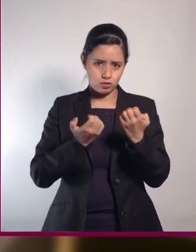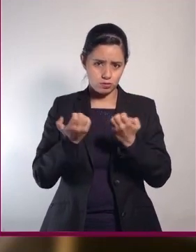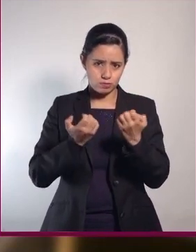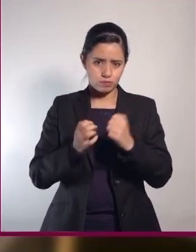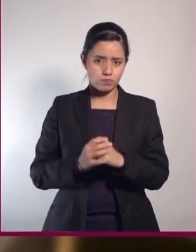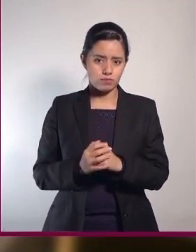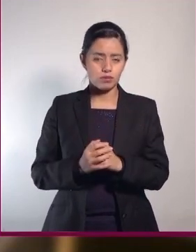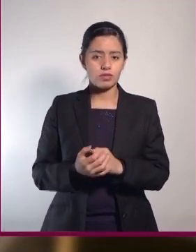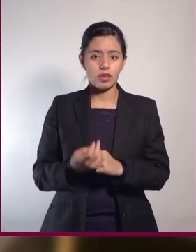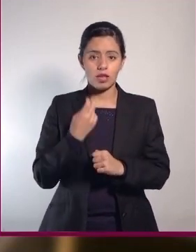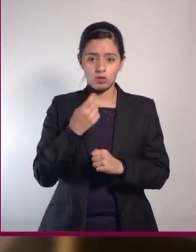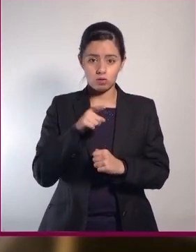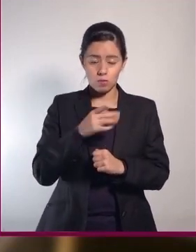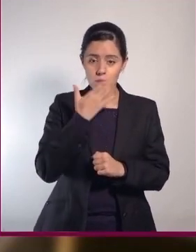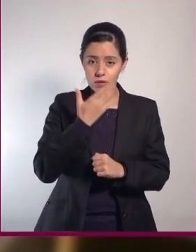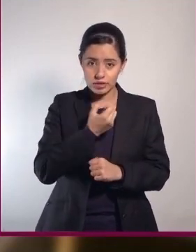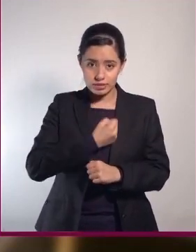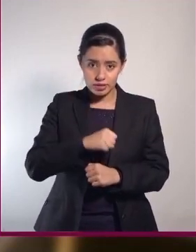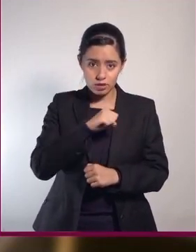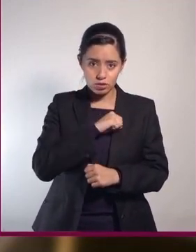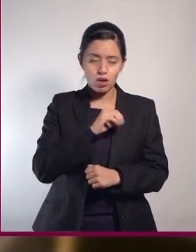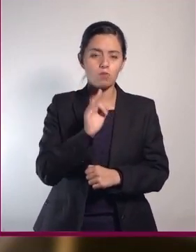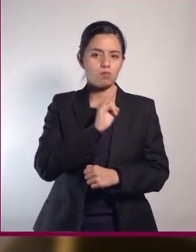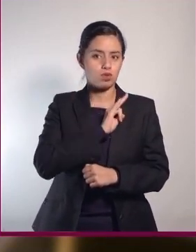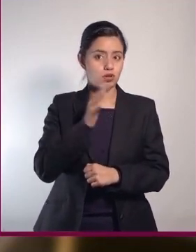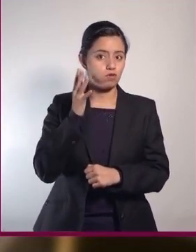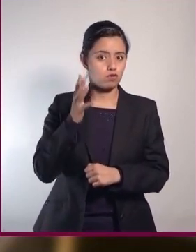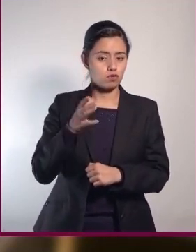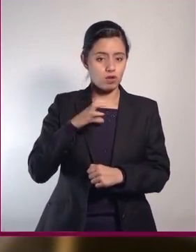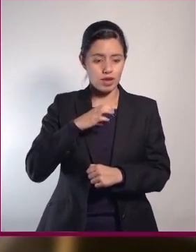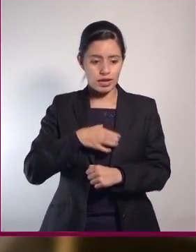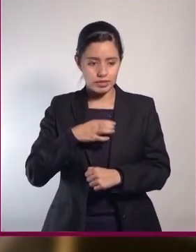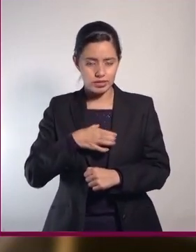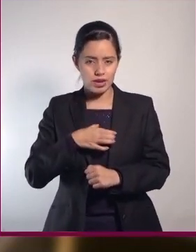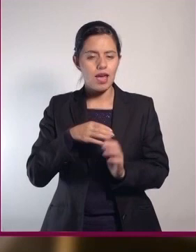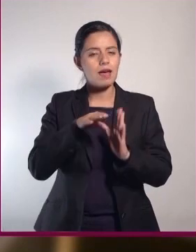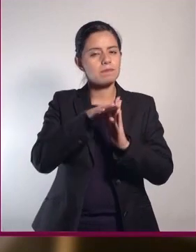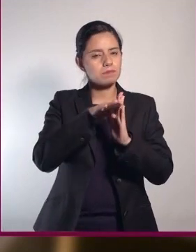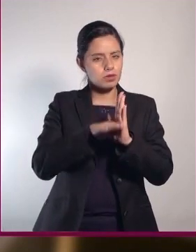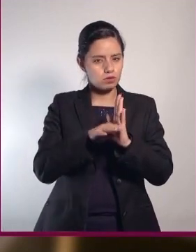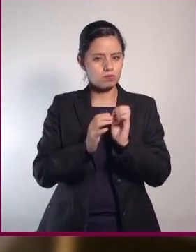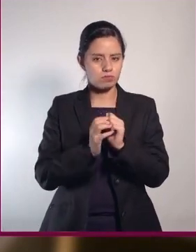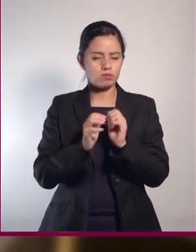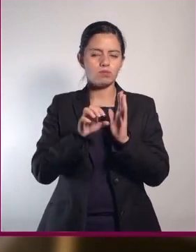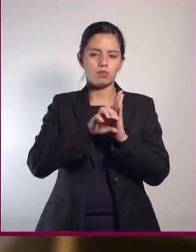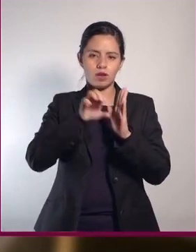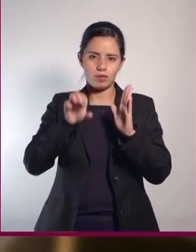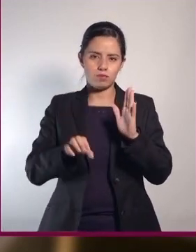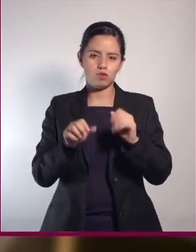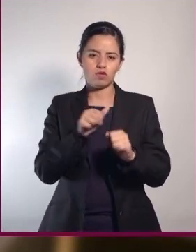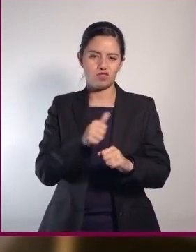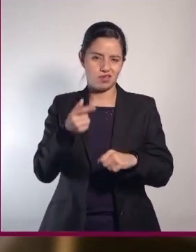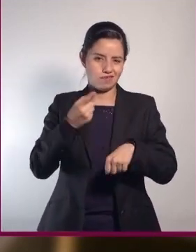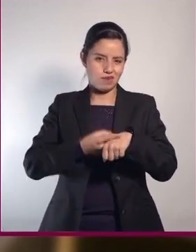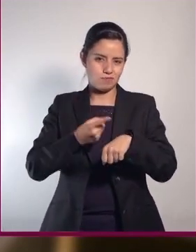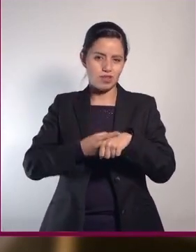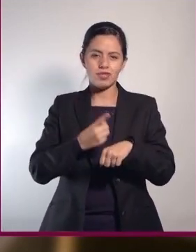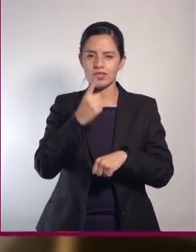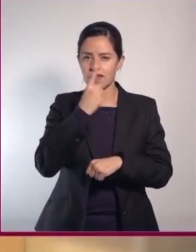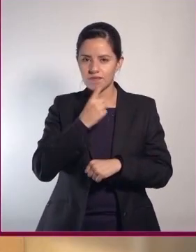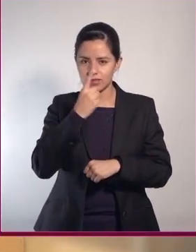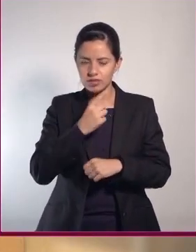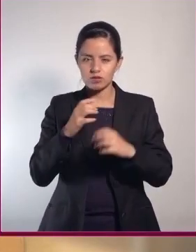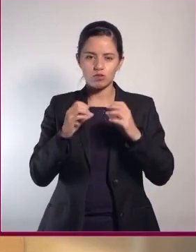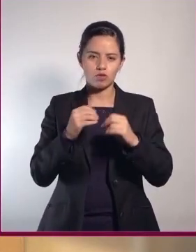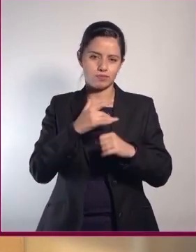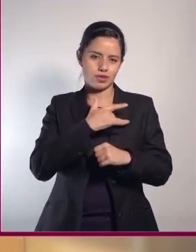riesgo contribuimos a la prevención del cáncer y también a muchas otras enfermedades, entre ellas las cardiovasculares y la diabetes.